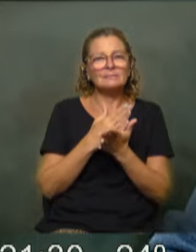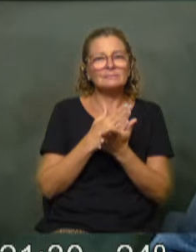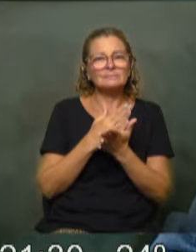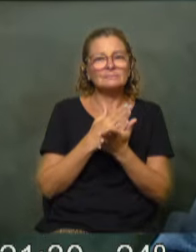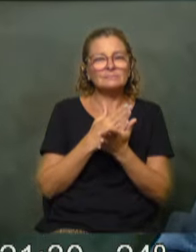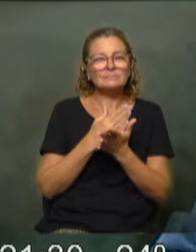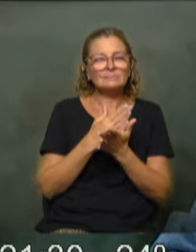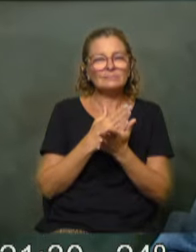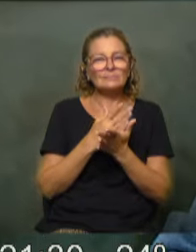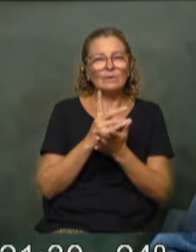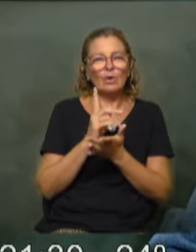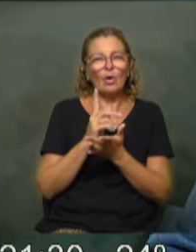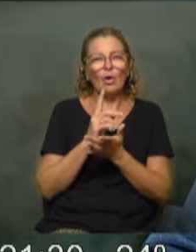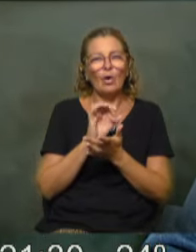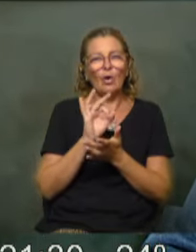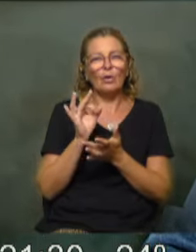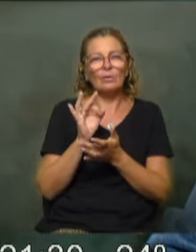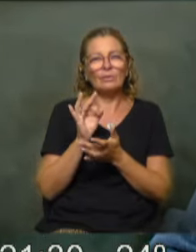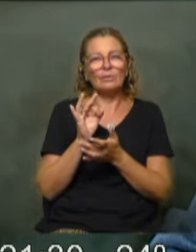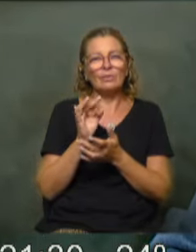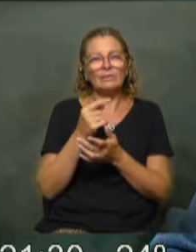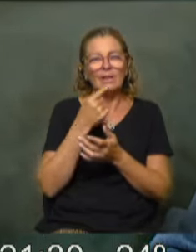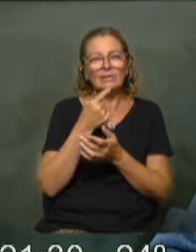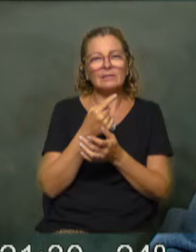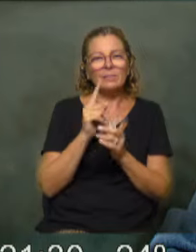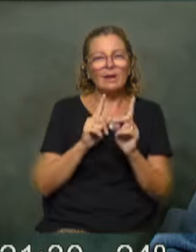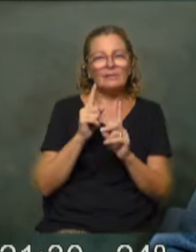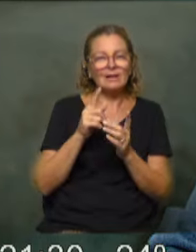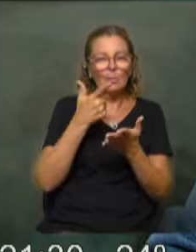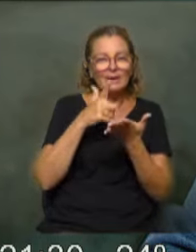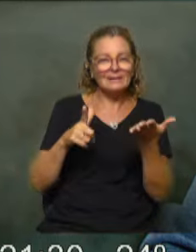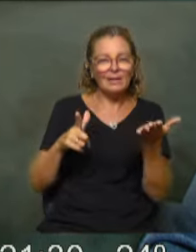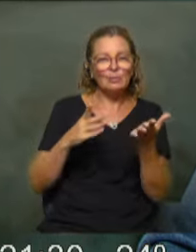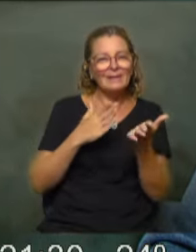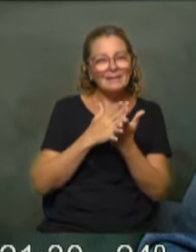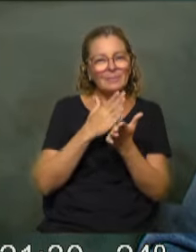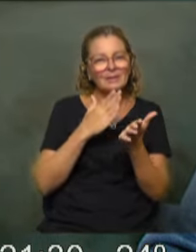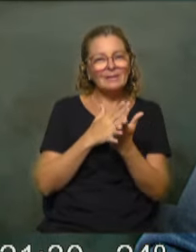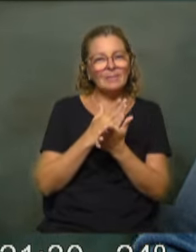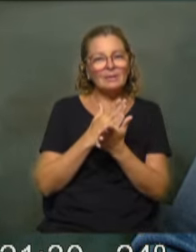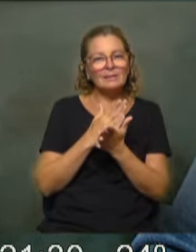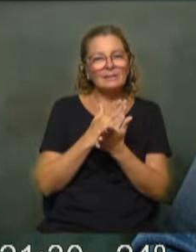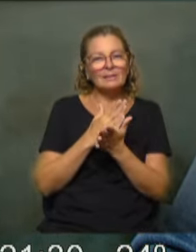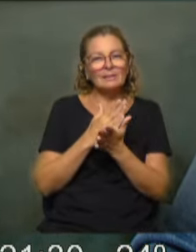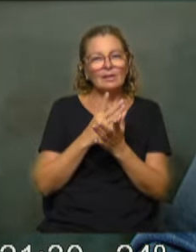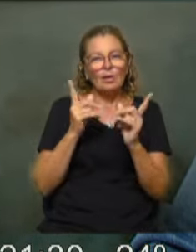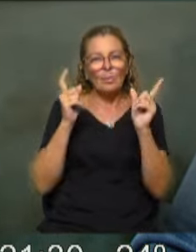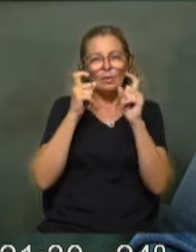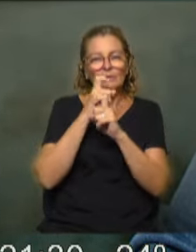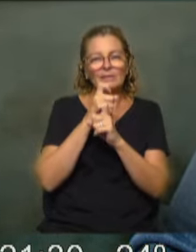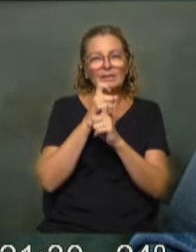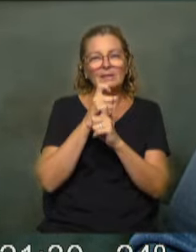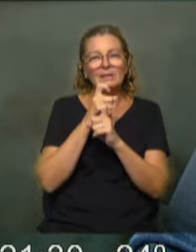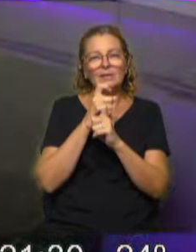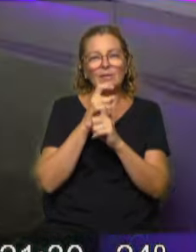se la ha acusado, capaz que injustamente, pero como que en su literatura siempre es Es como difícil seguir